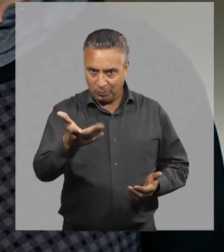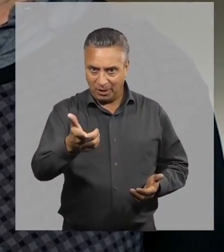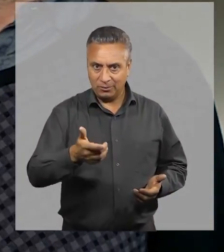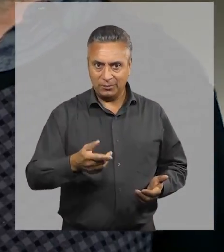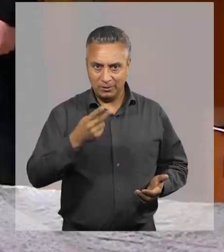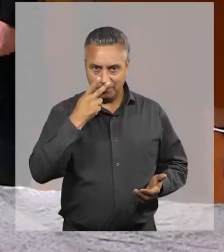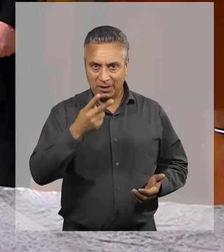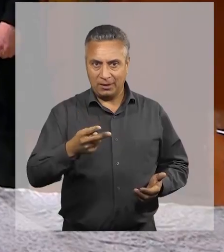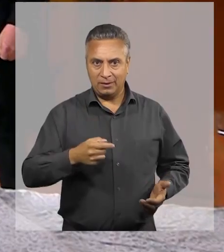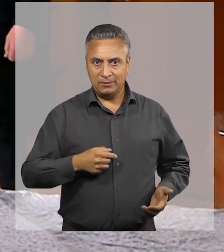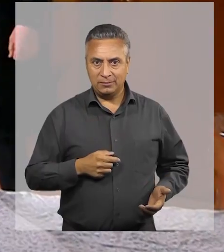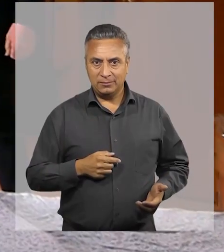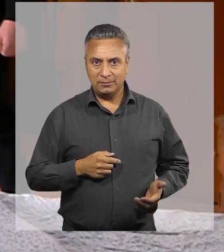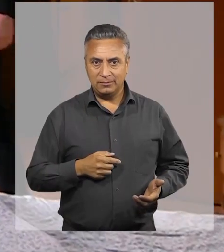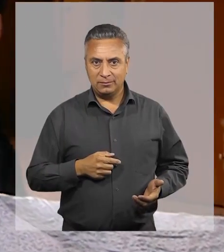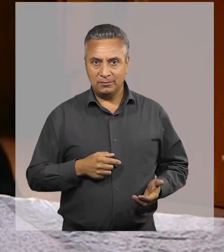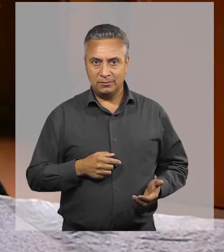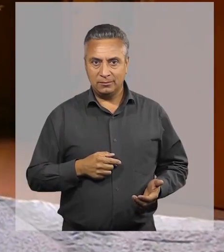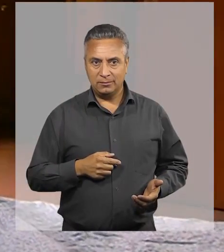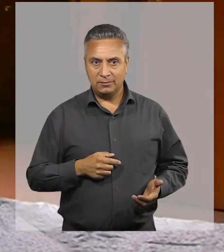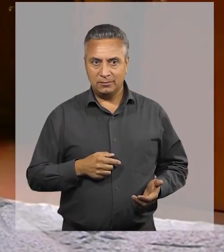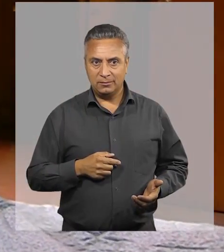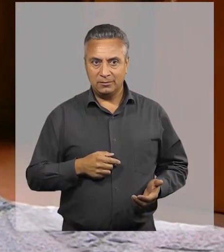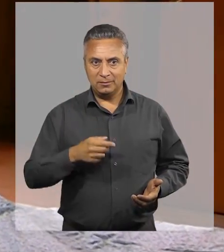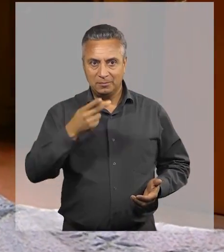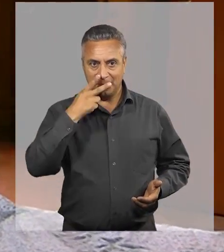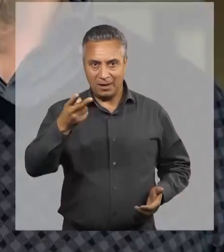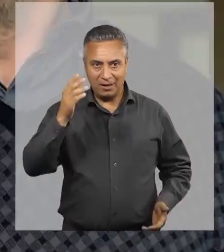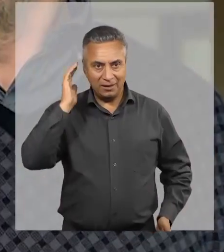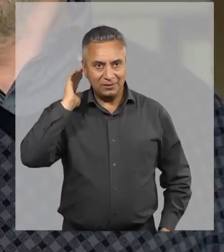¿Qué? Pásame tu mano, mira.